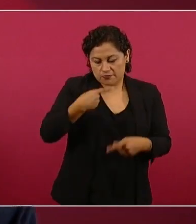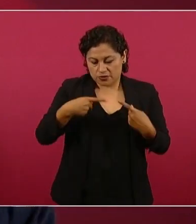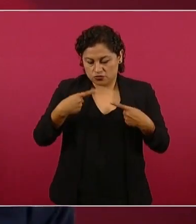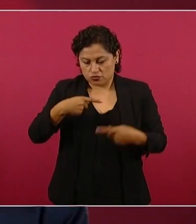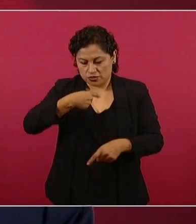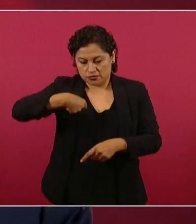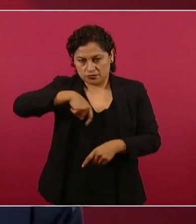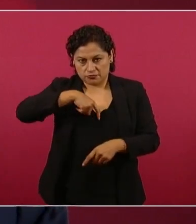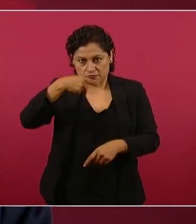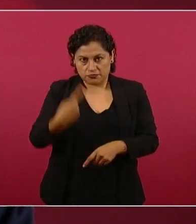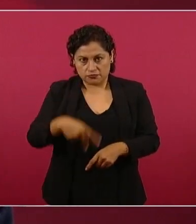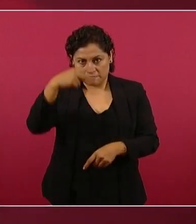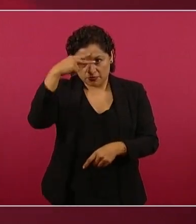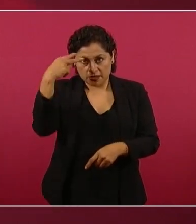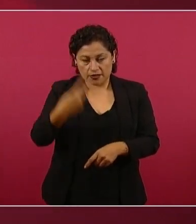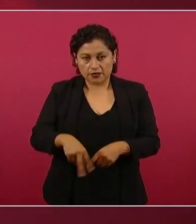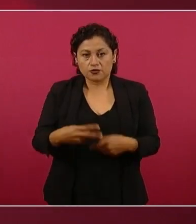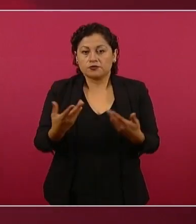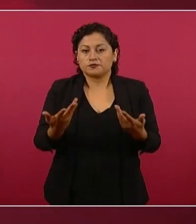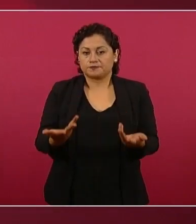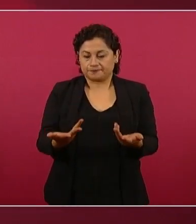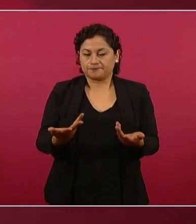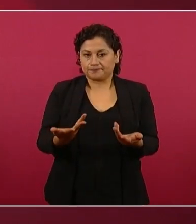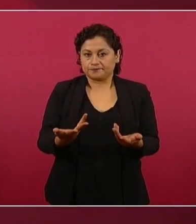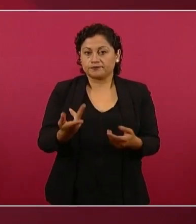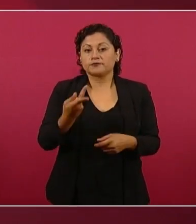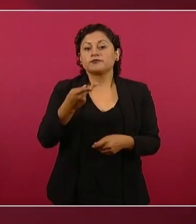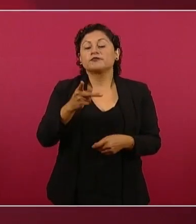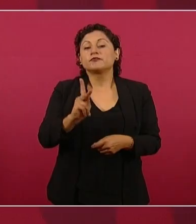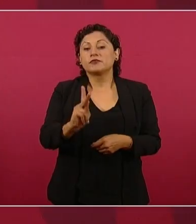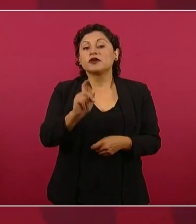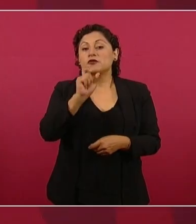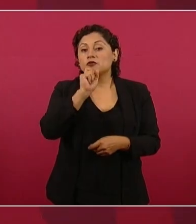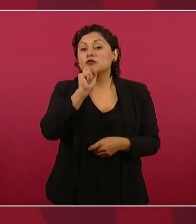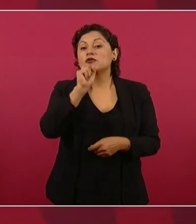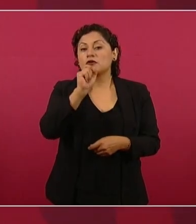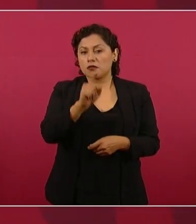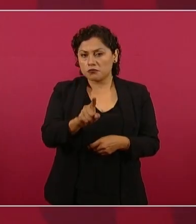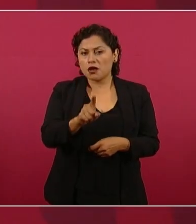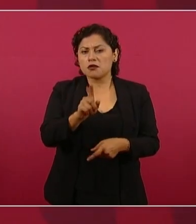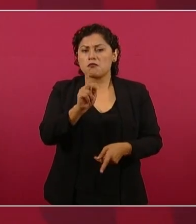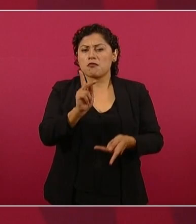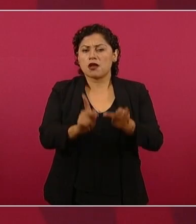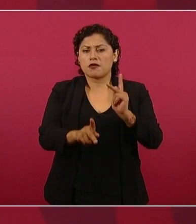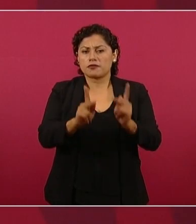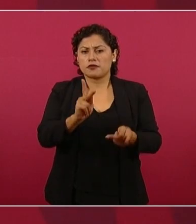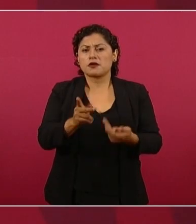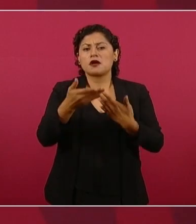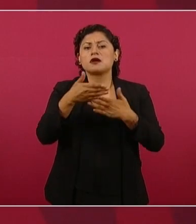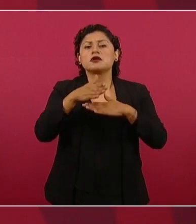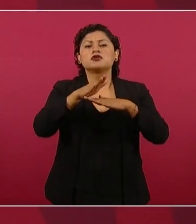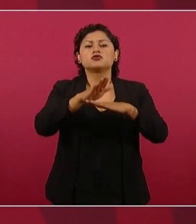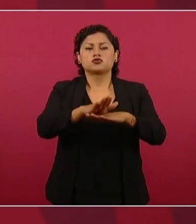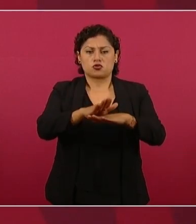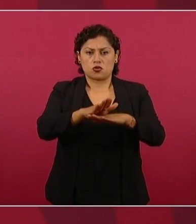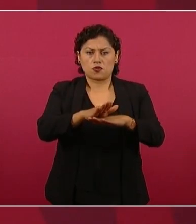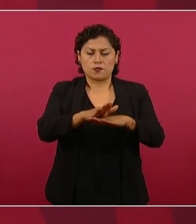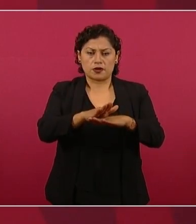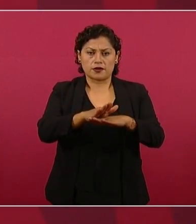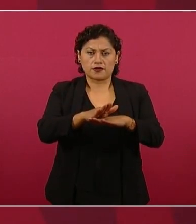Vamos a tener tiempo de conversar con el presidente Biden sobre